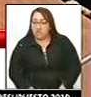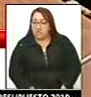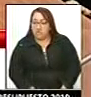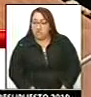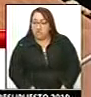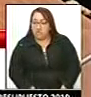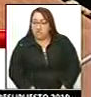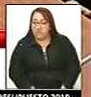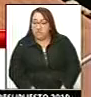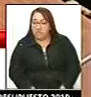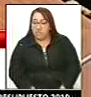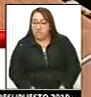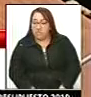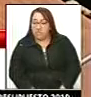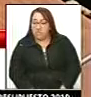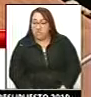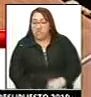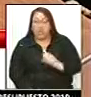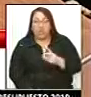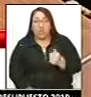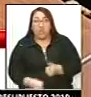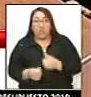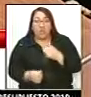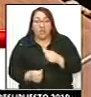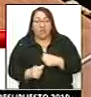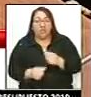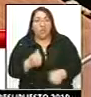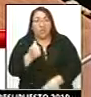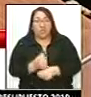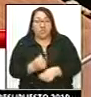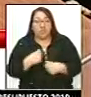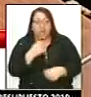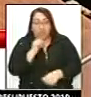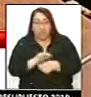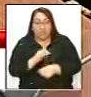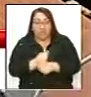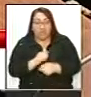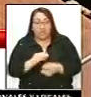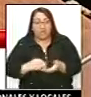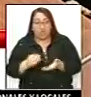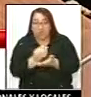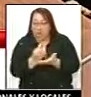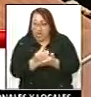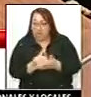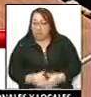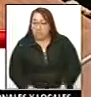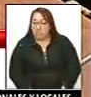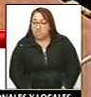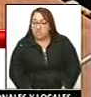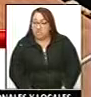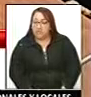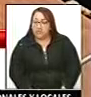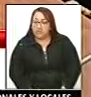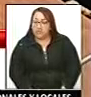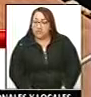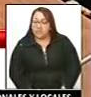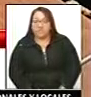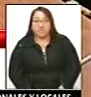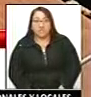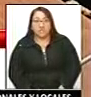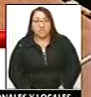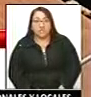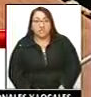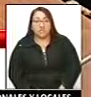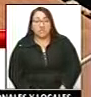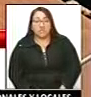justamente señala cuáles son las obligaciones que deben cumplir los centros educativos particulares, es que se realizaron las